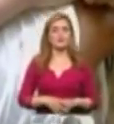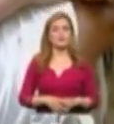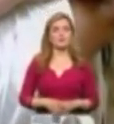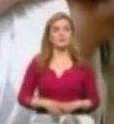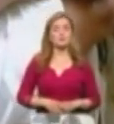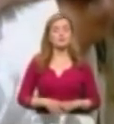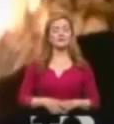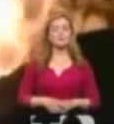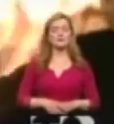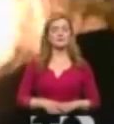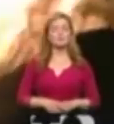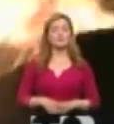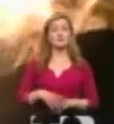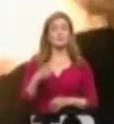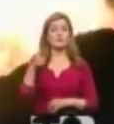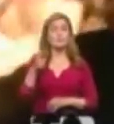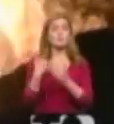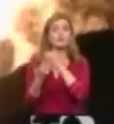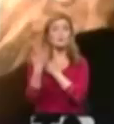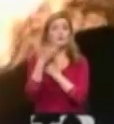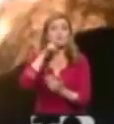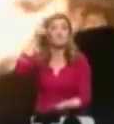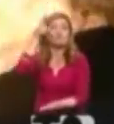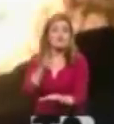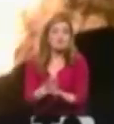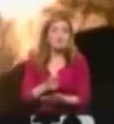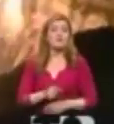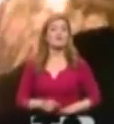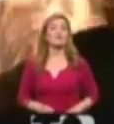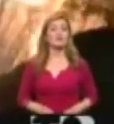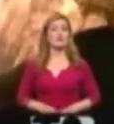Indica que está basada la película en hechos reales.